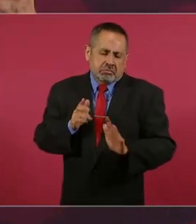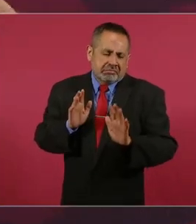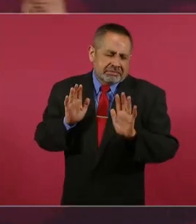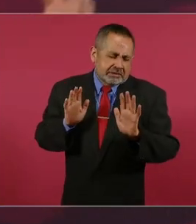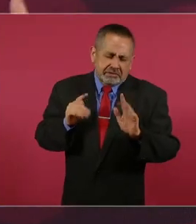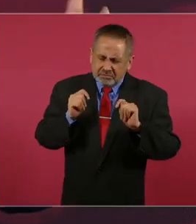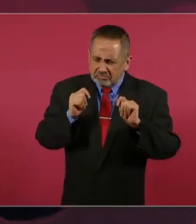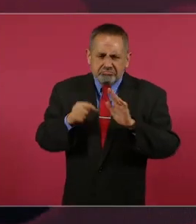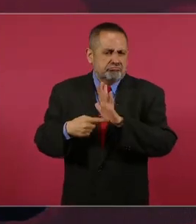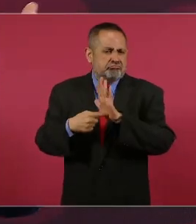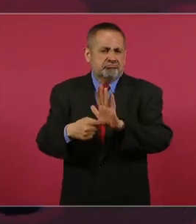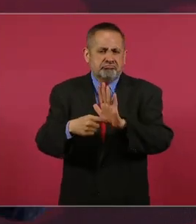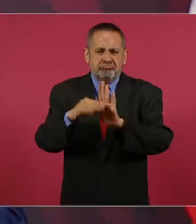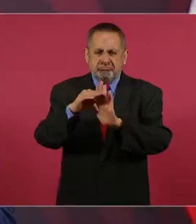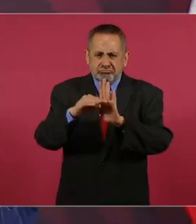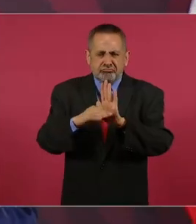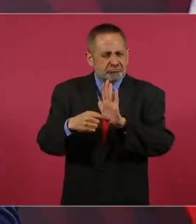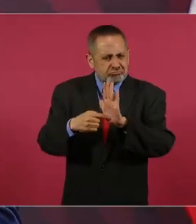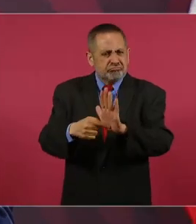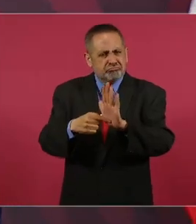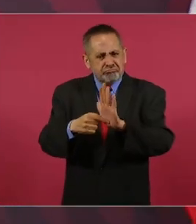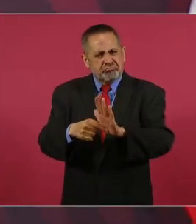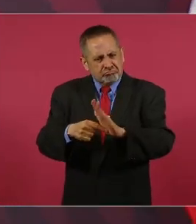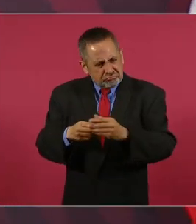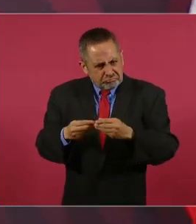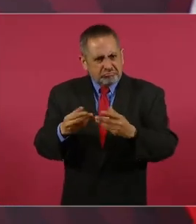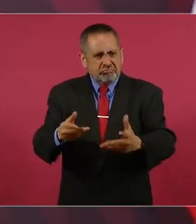Vamos a ponerle un poco